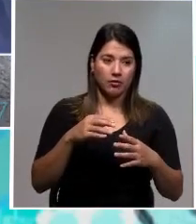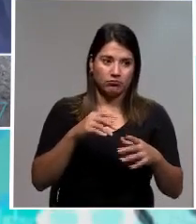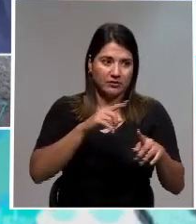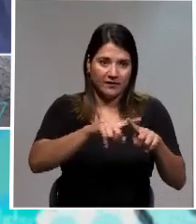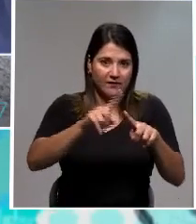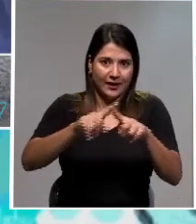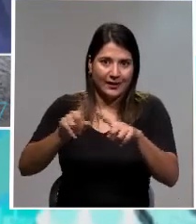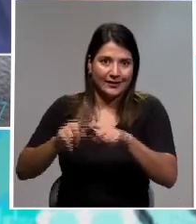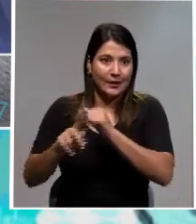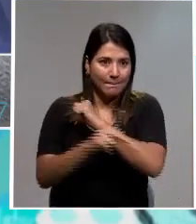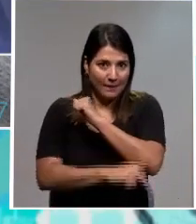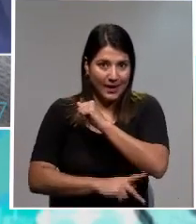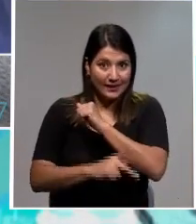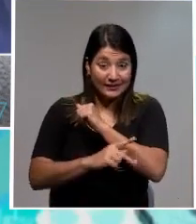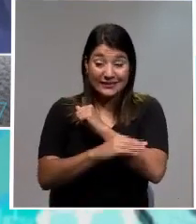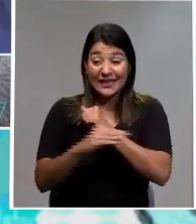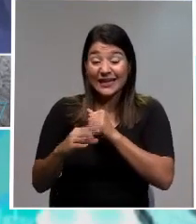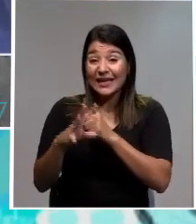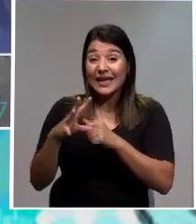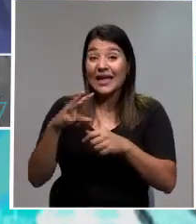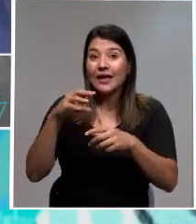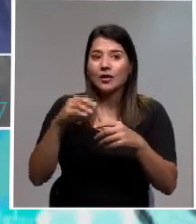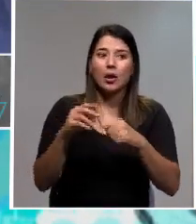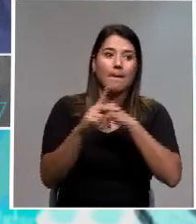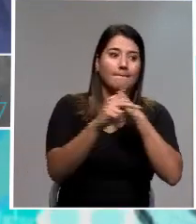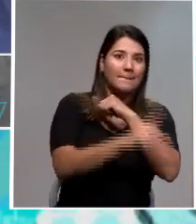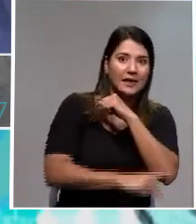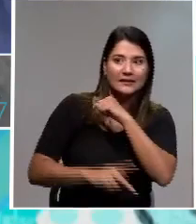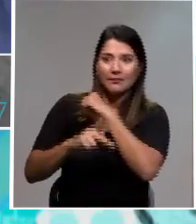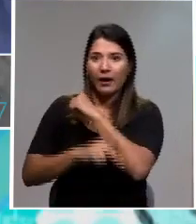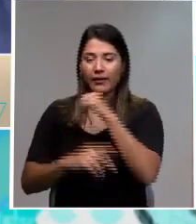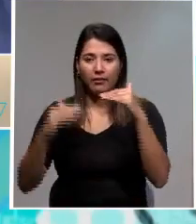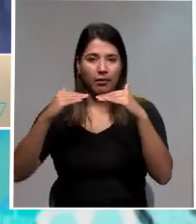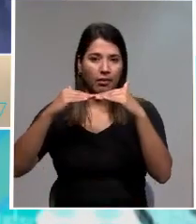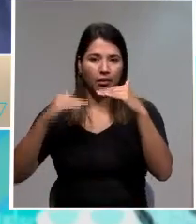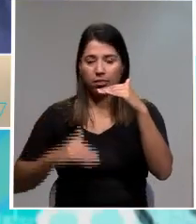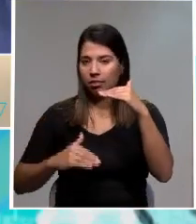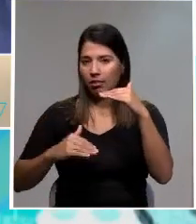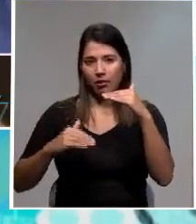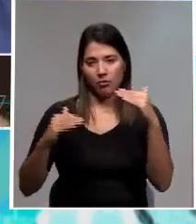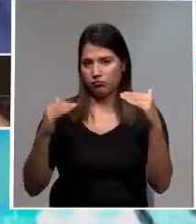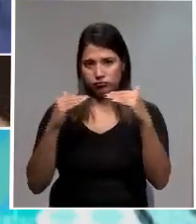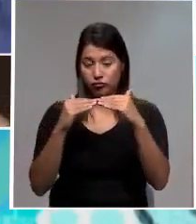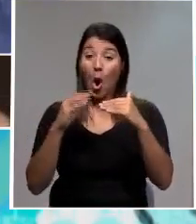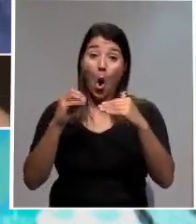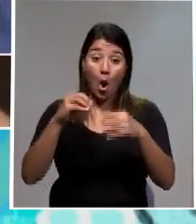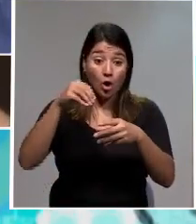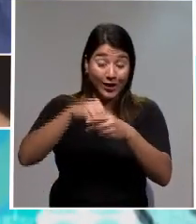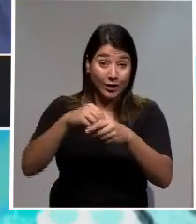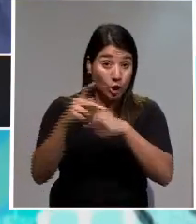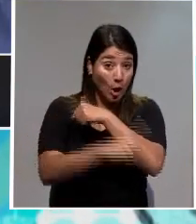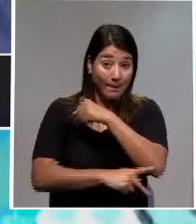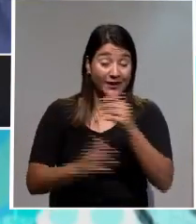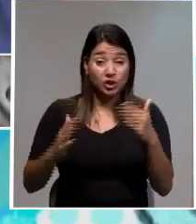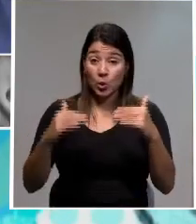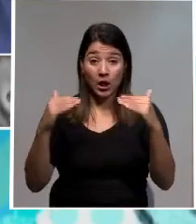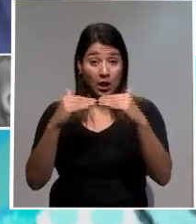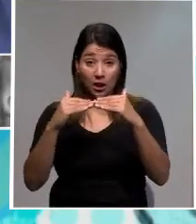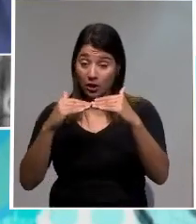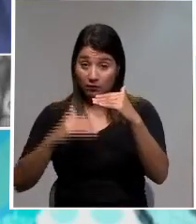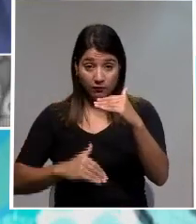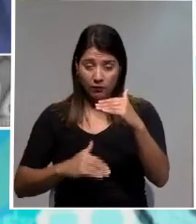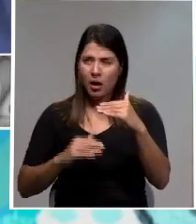uno de los países, en diferentes regiones, en términos de servicios de salud, en términos